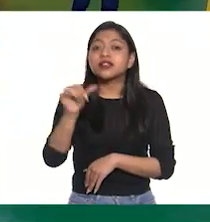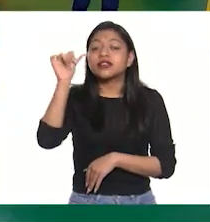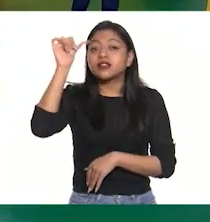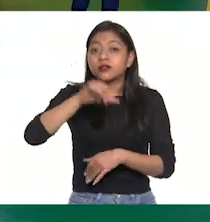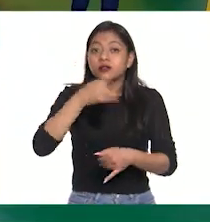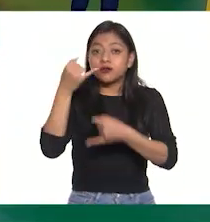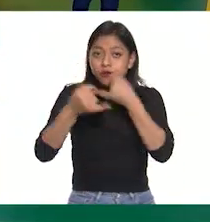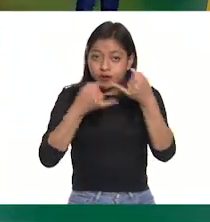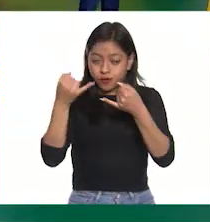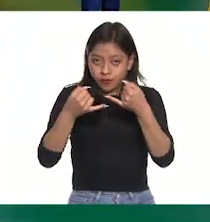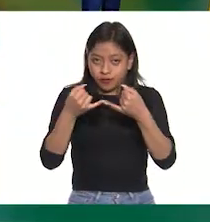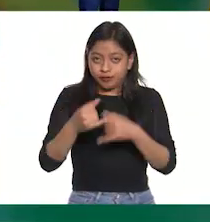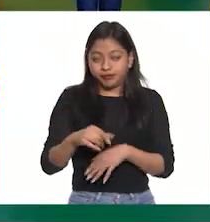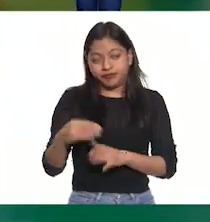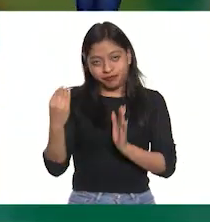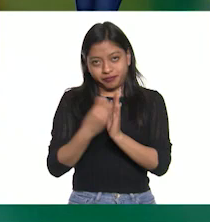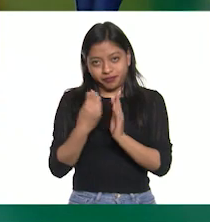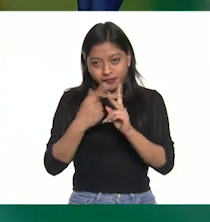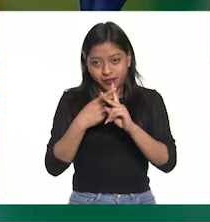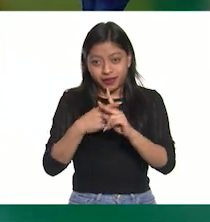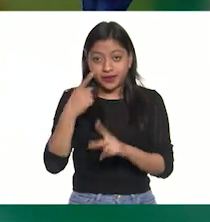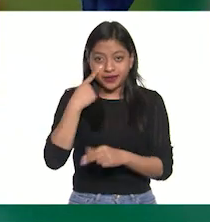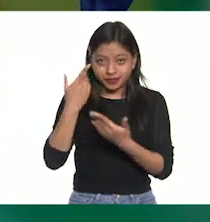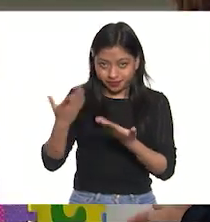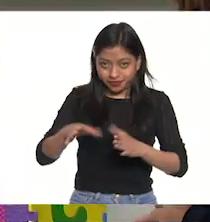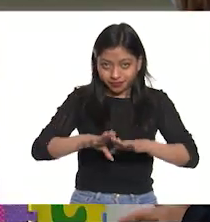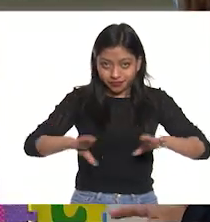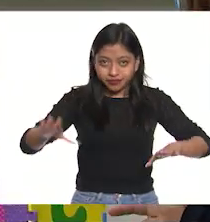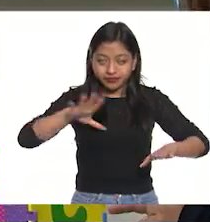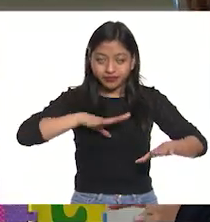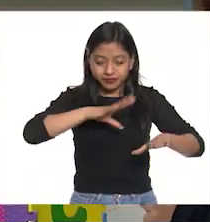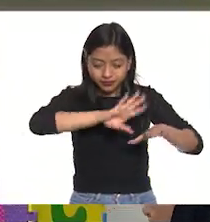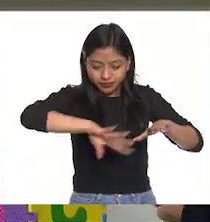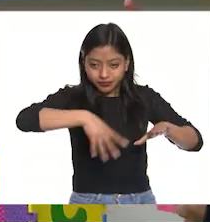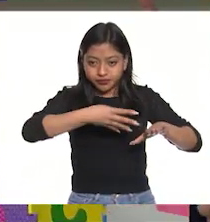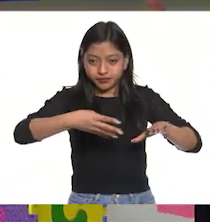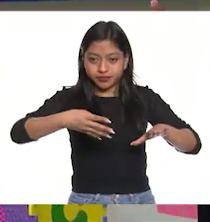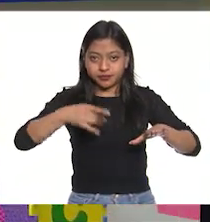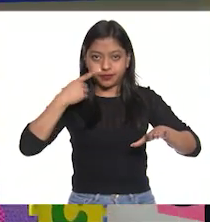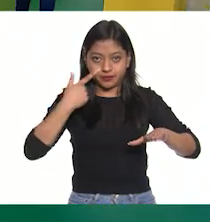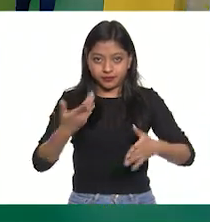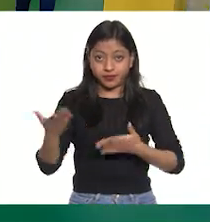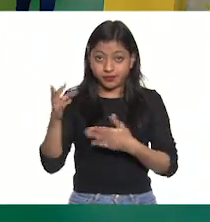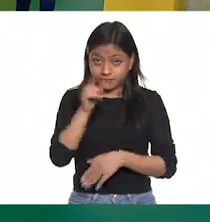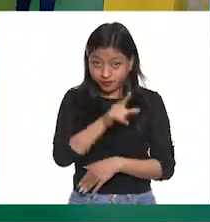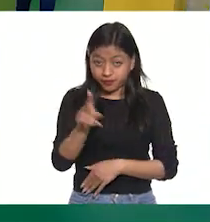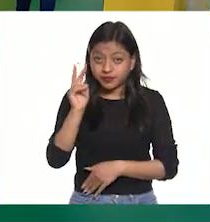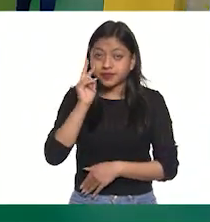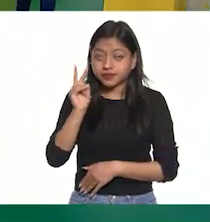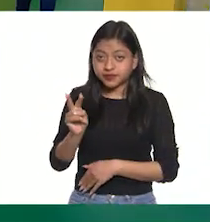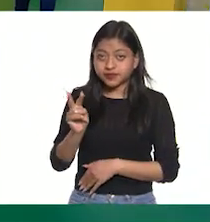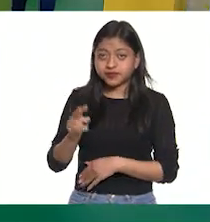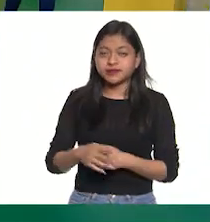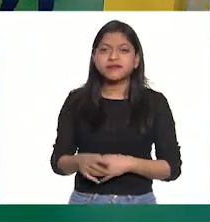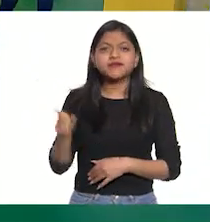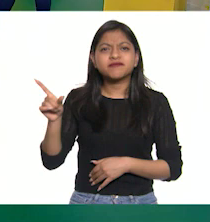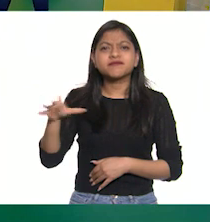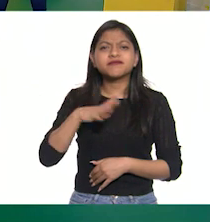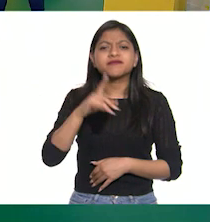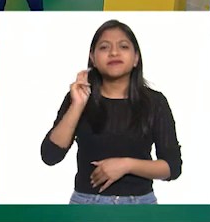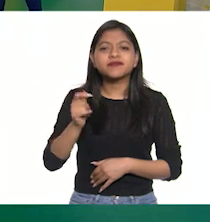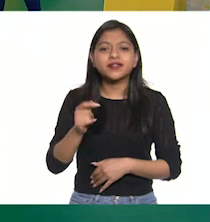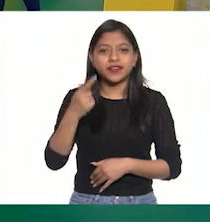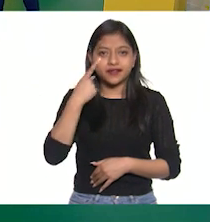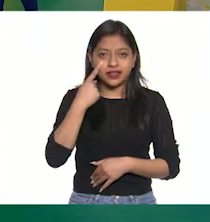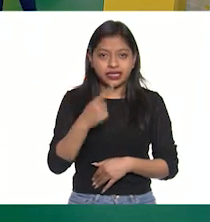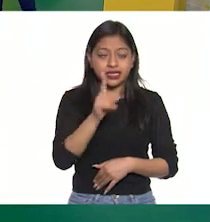jugamos. Por eso aquí tenemos en el suelo un tablero. Y si observan, niñas y niños, el tablero